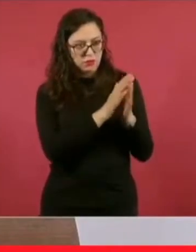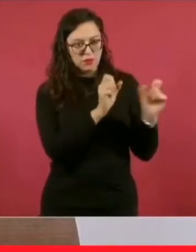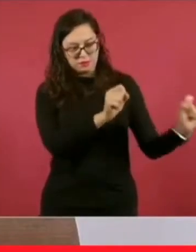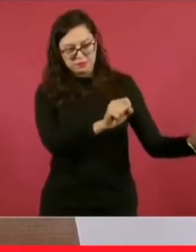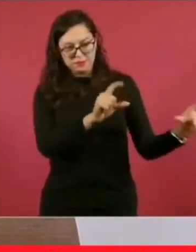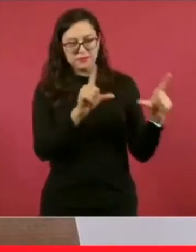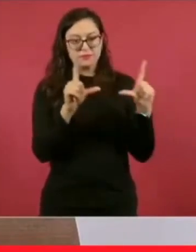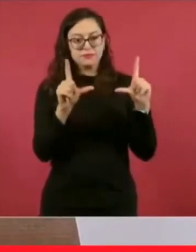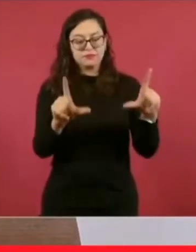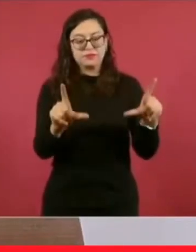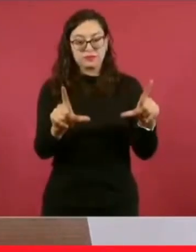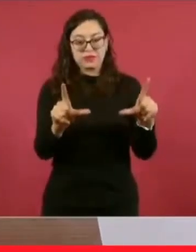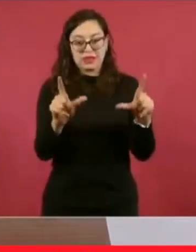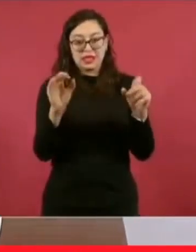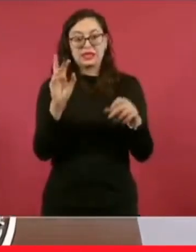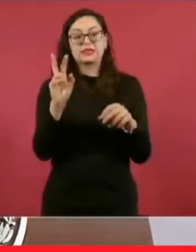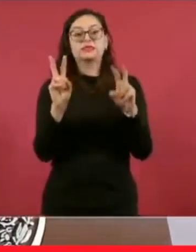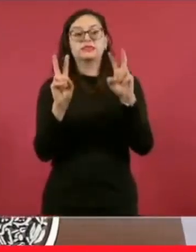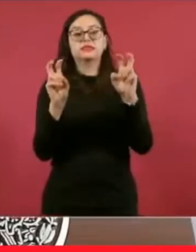de